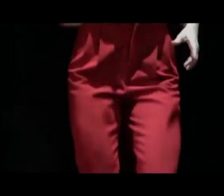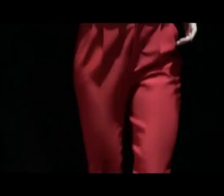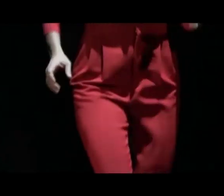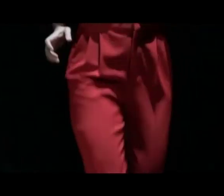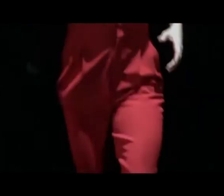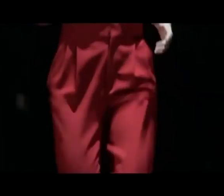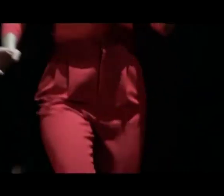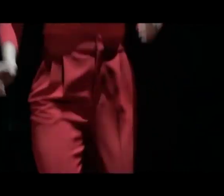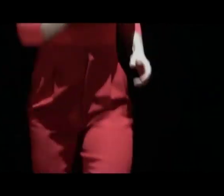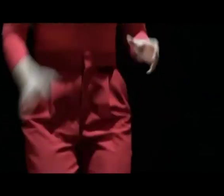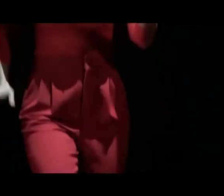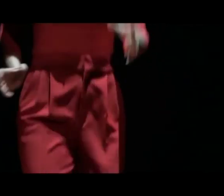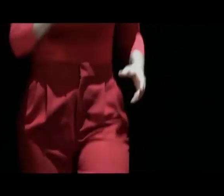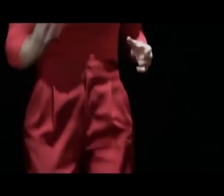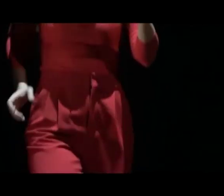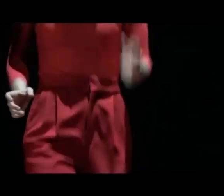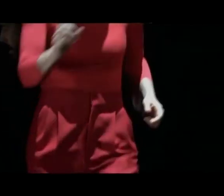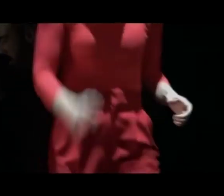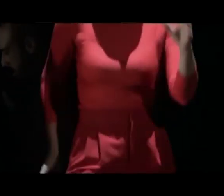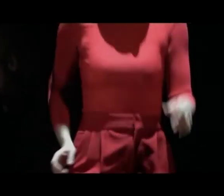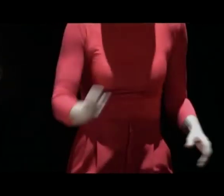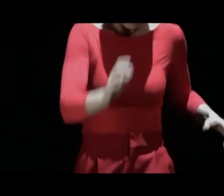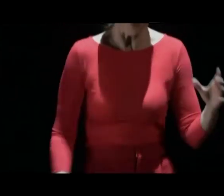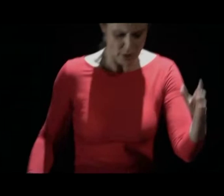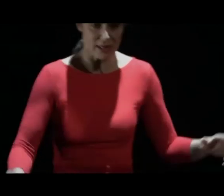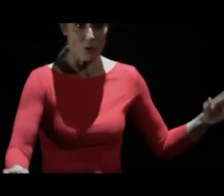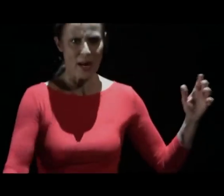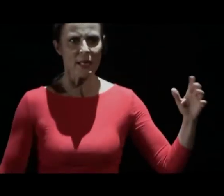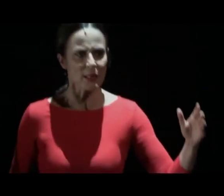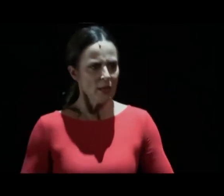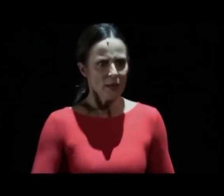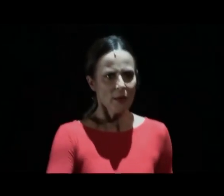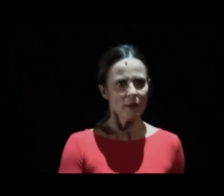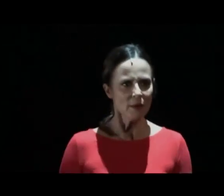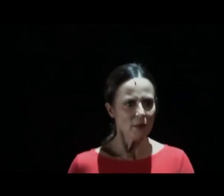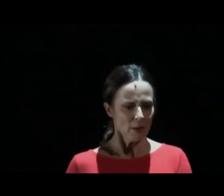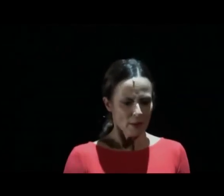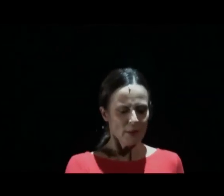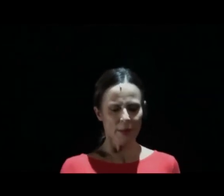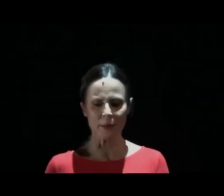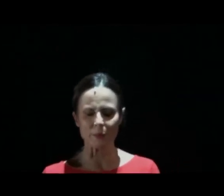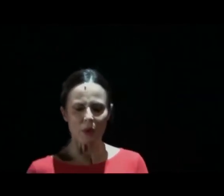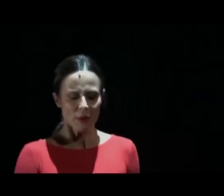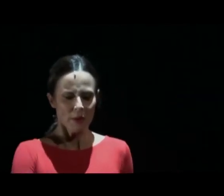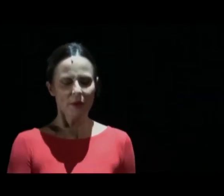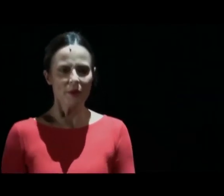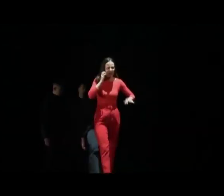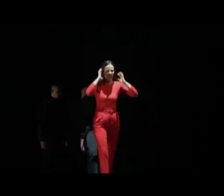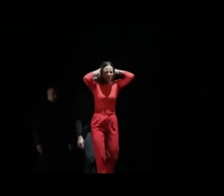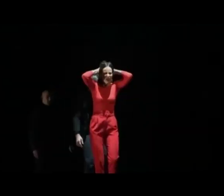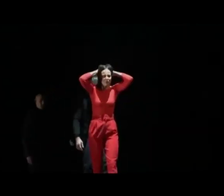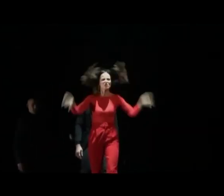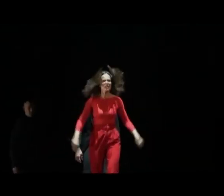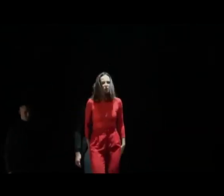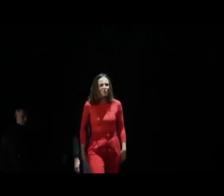Español y la compañía de danza Los de DAE, con dramaturgia de Juan Carlos Rubio y dirección artística y coreografía de Chevi Muraday,